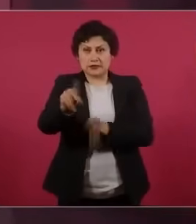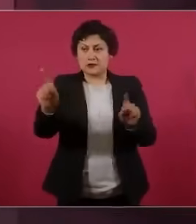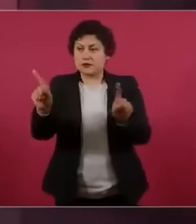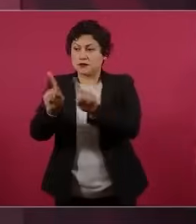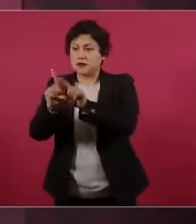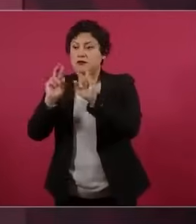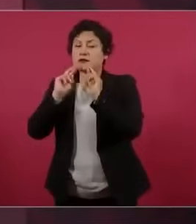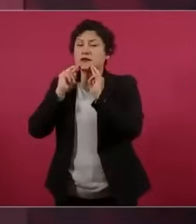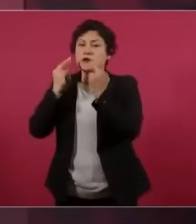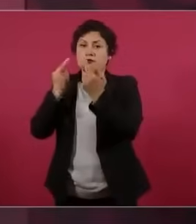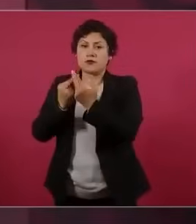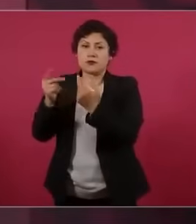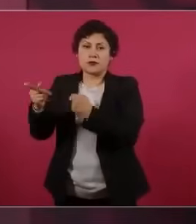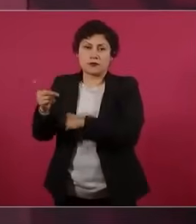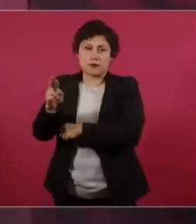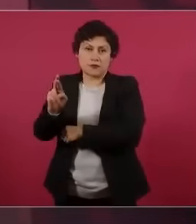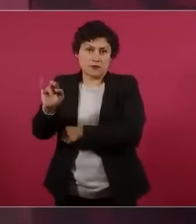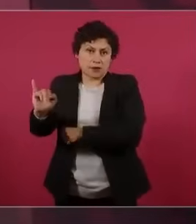habían dos o